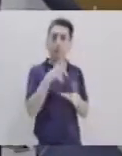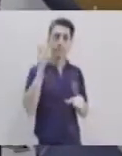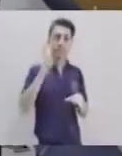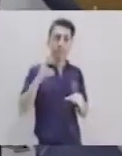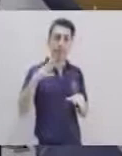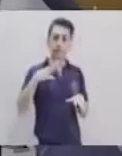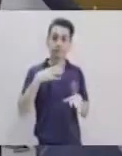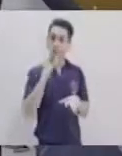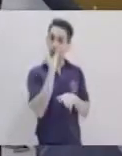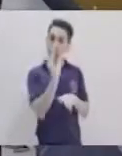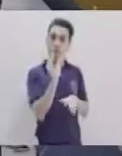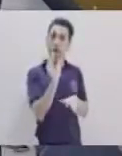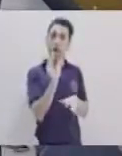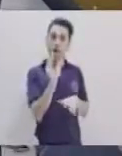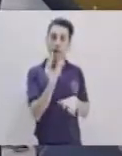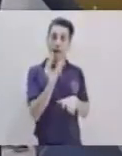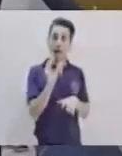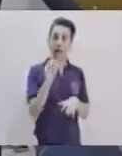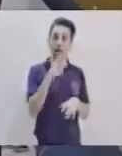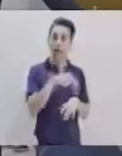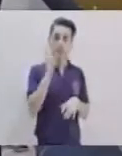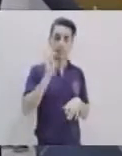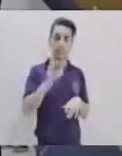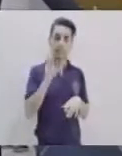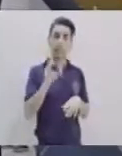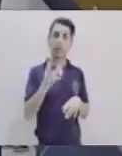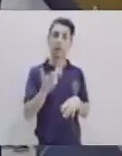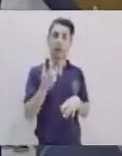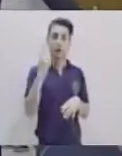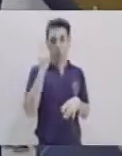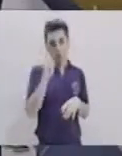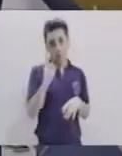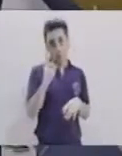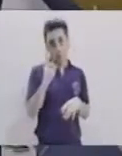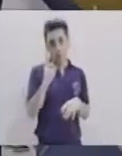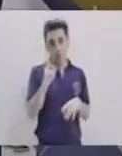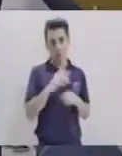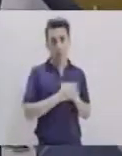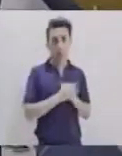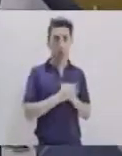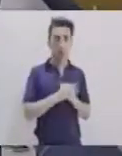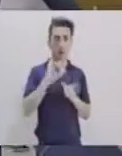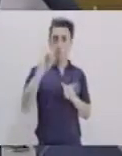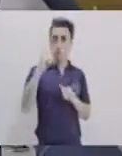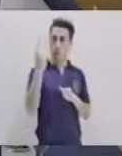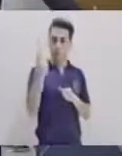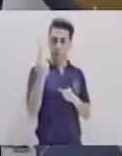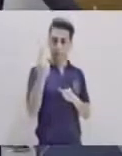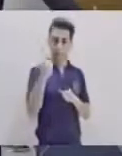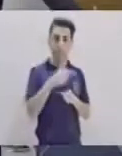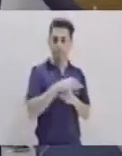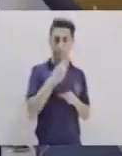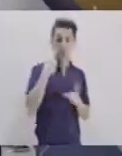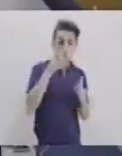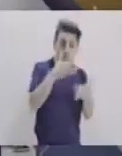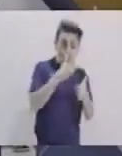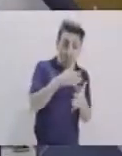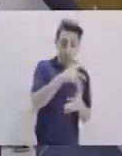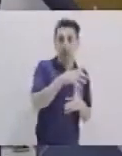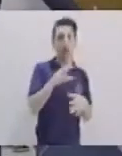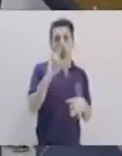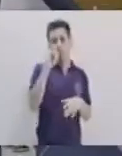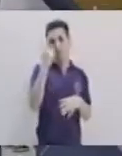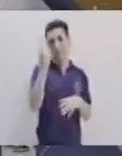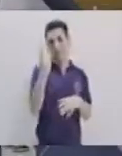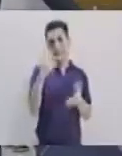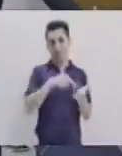como coeficiente numérico, todo término tiene como coeficiente numérico también ahí la unidad, aunque no lo veamos,